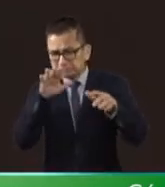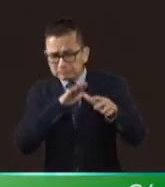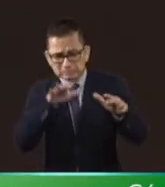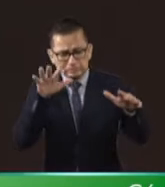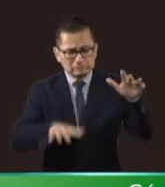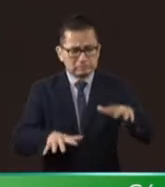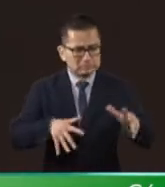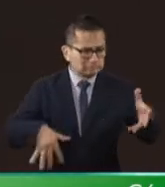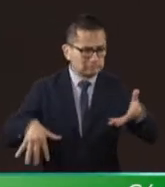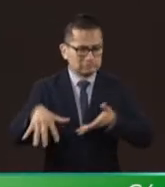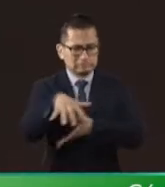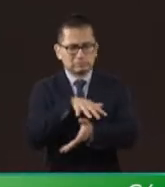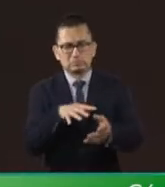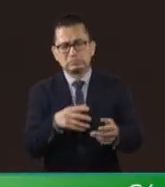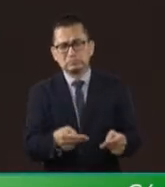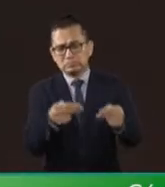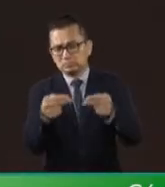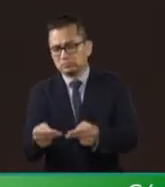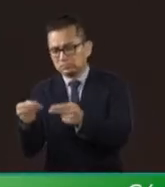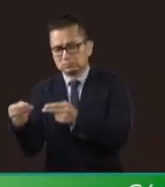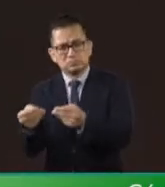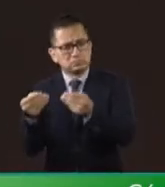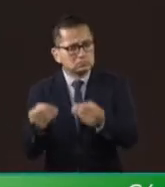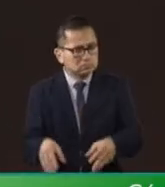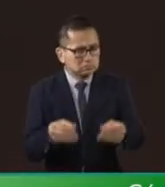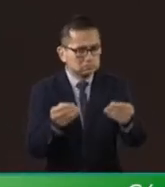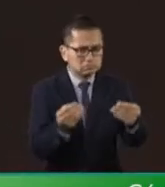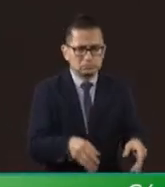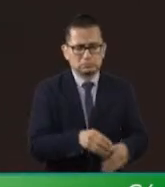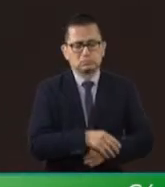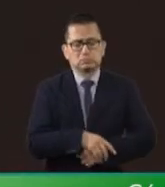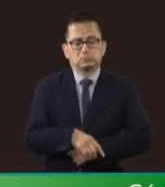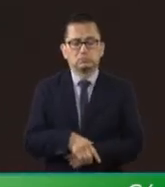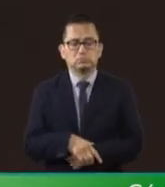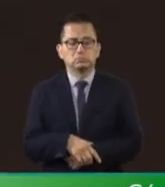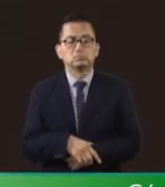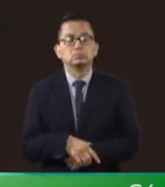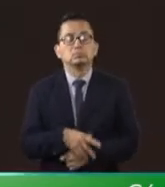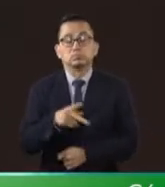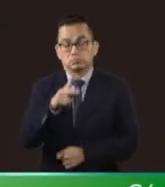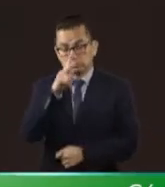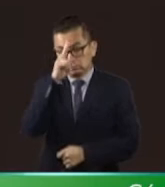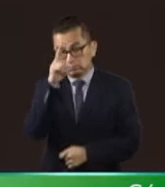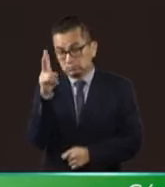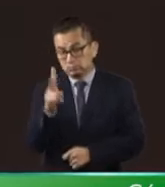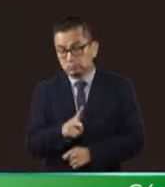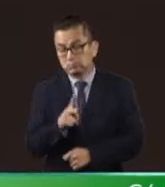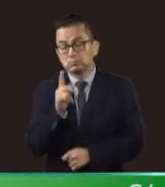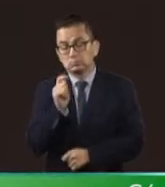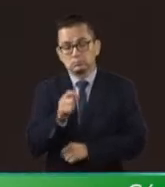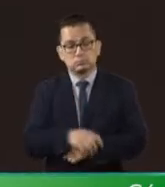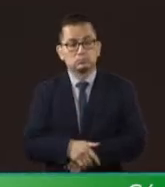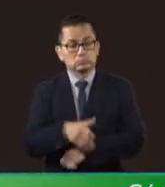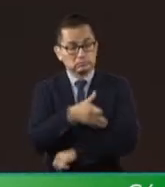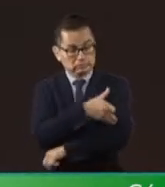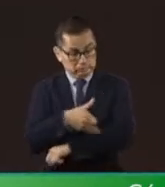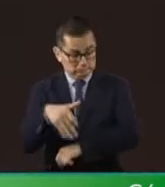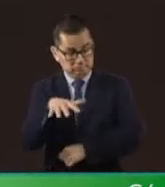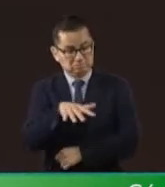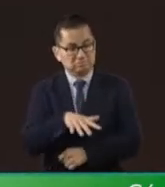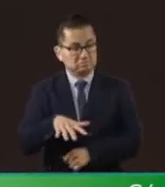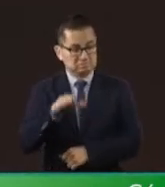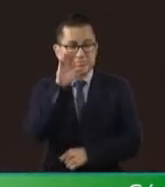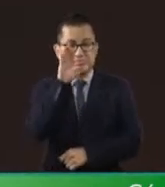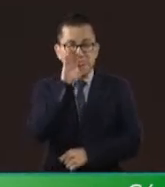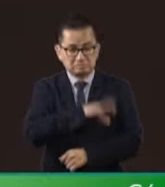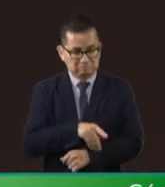para grandes y pequeños empresarios. Pero lo que más duele son los cientos de miles de familias afectadas en situación